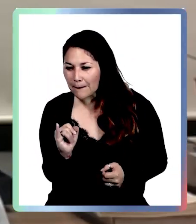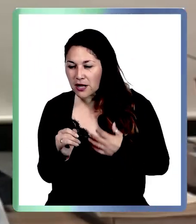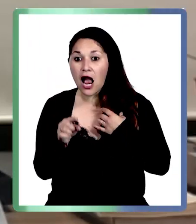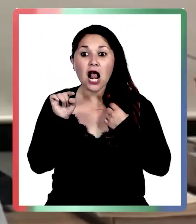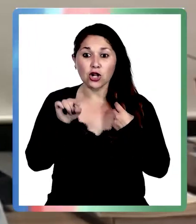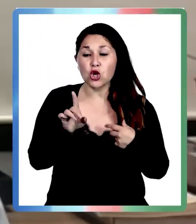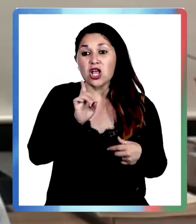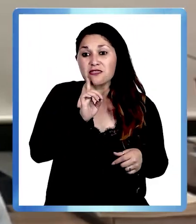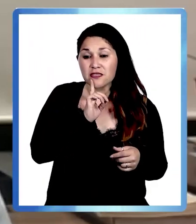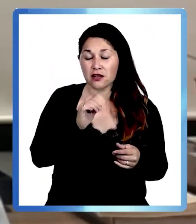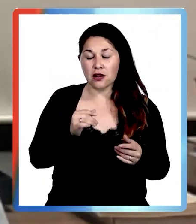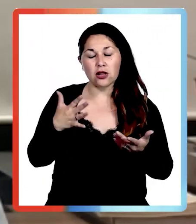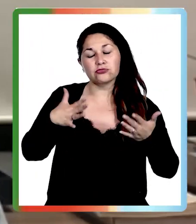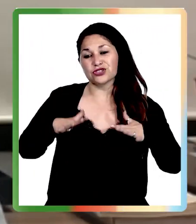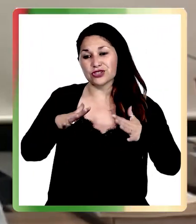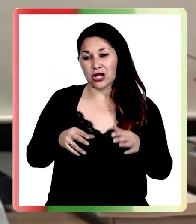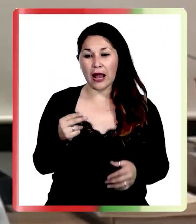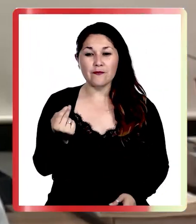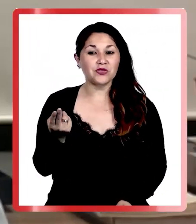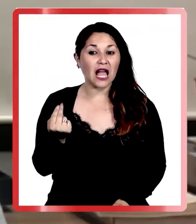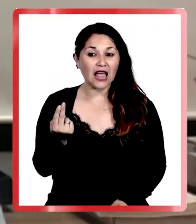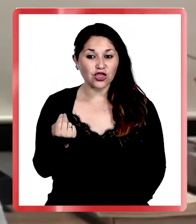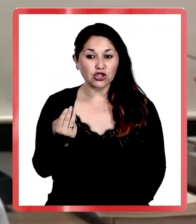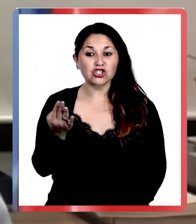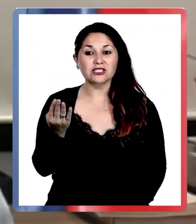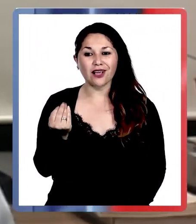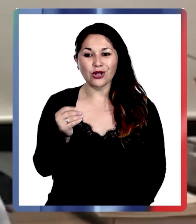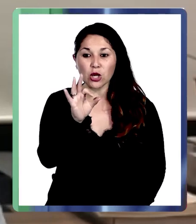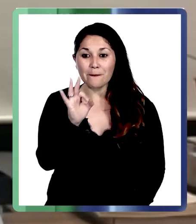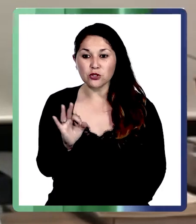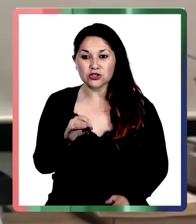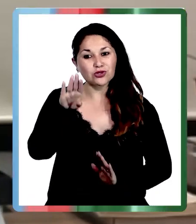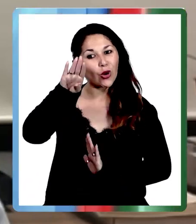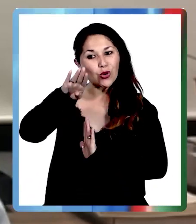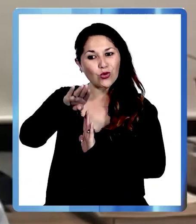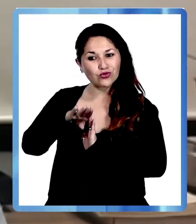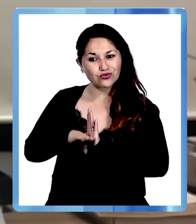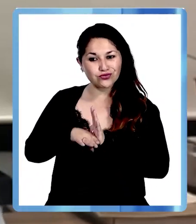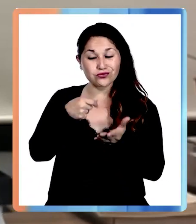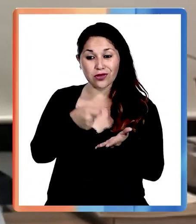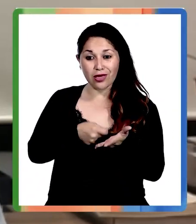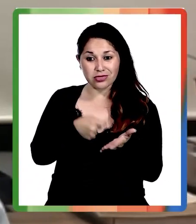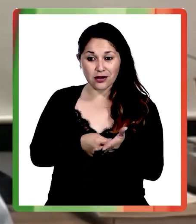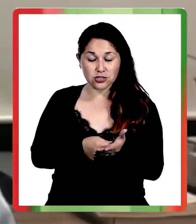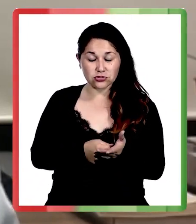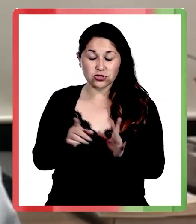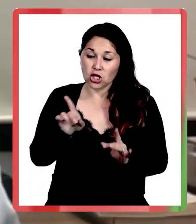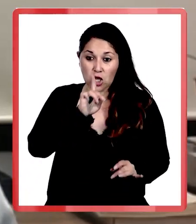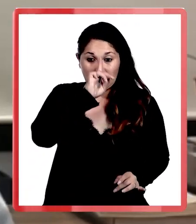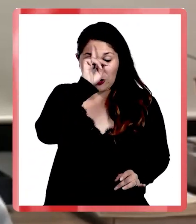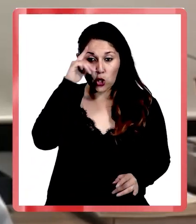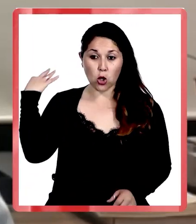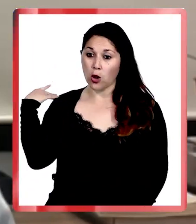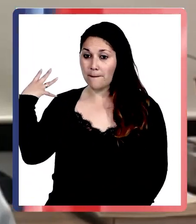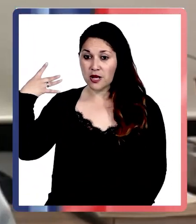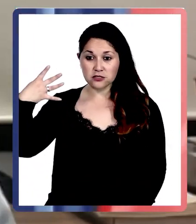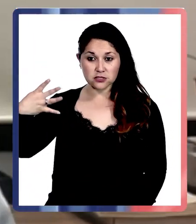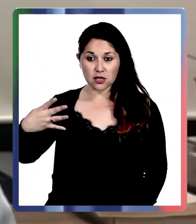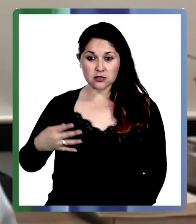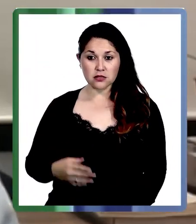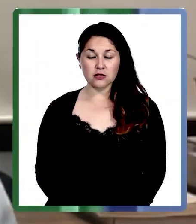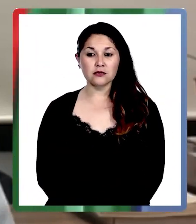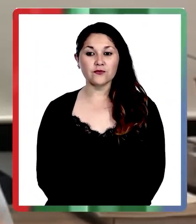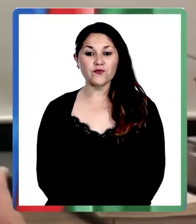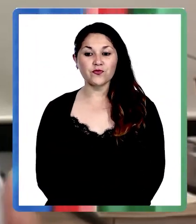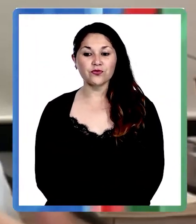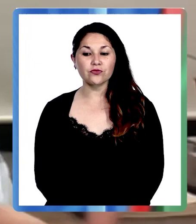a recibir en promedio entre un 12 y 14% menos de ingresos de lo que estaban recibiendo hasta el momento,